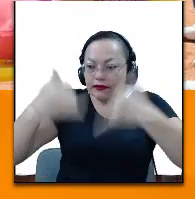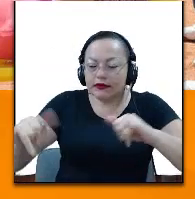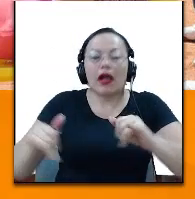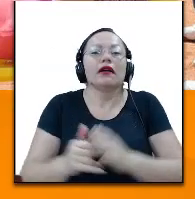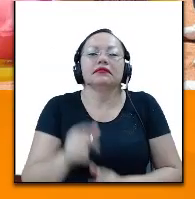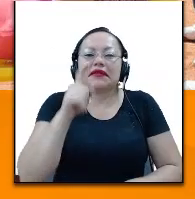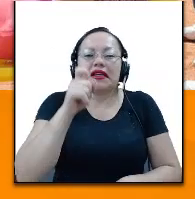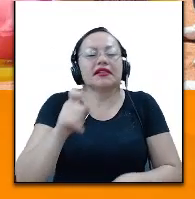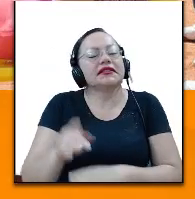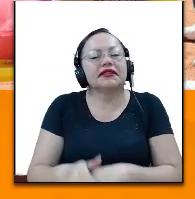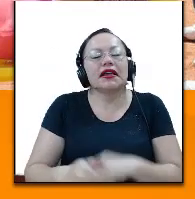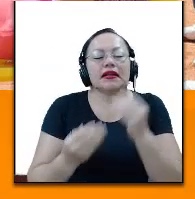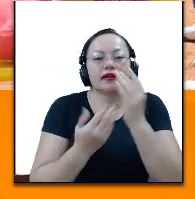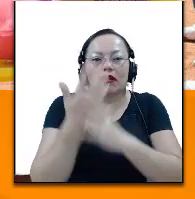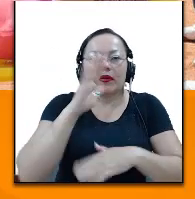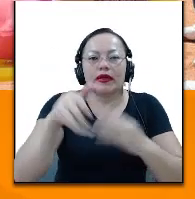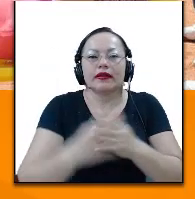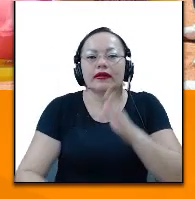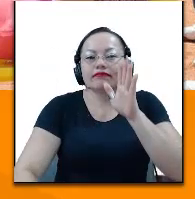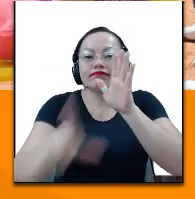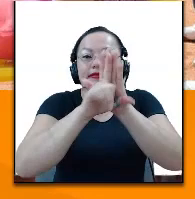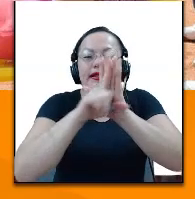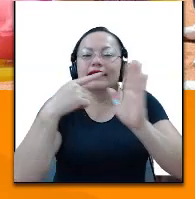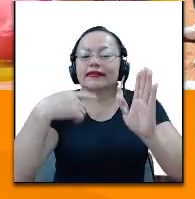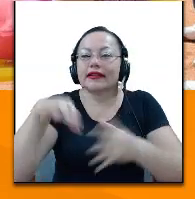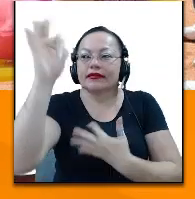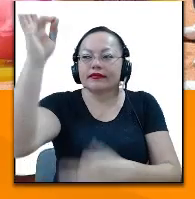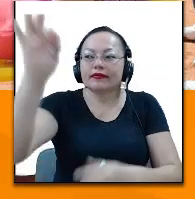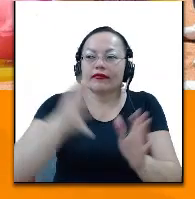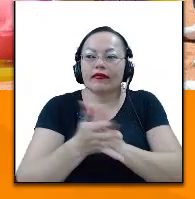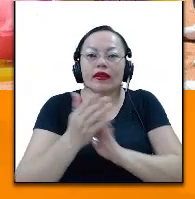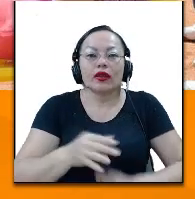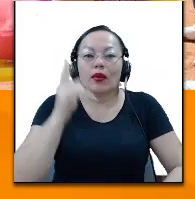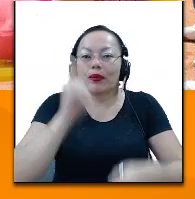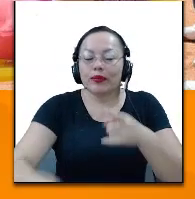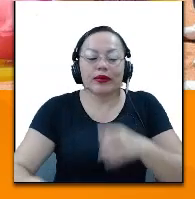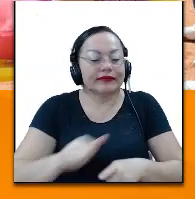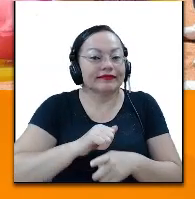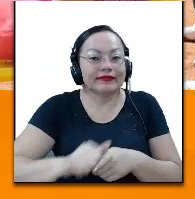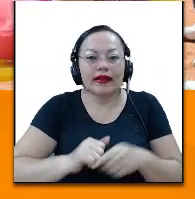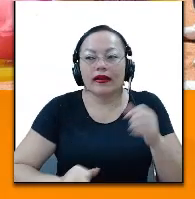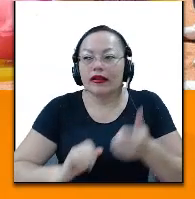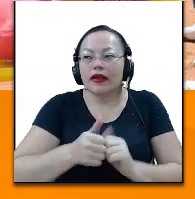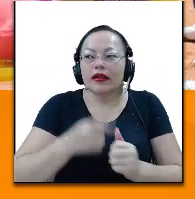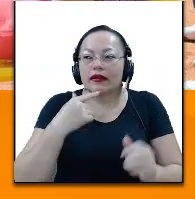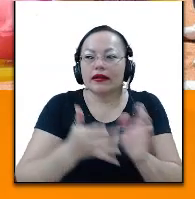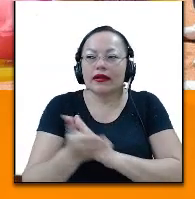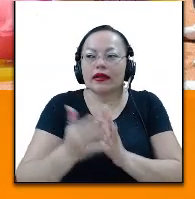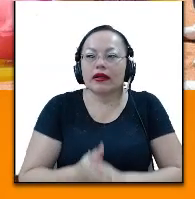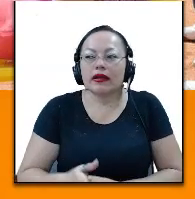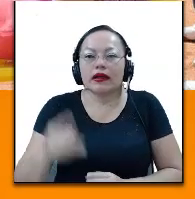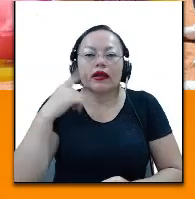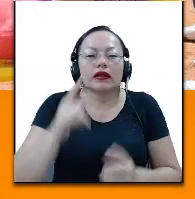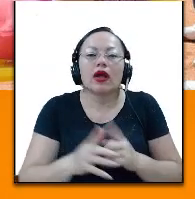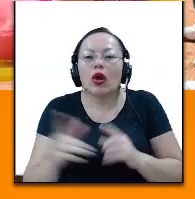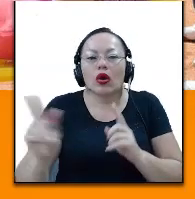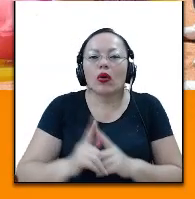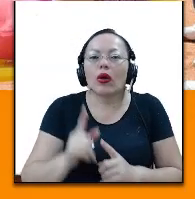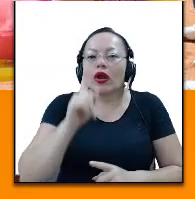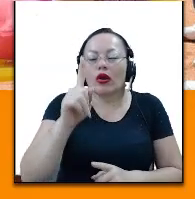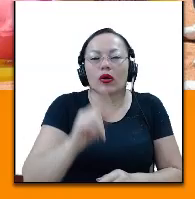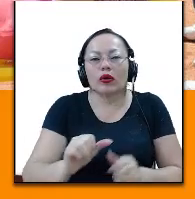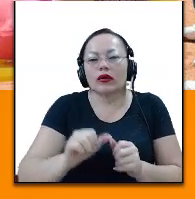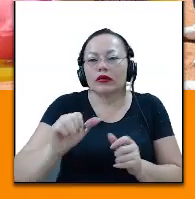y este protocolo dice que no se puede ejercer ejercicio en un rango mayor a 1 kilómetro de